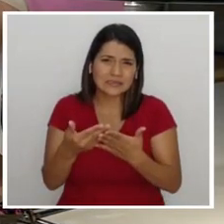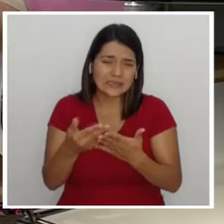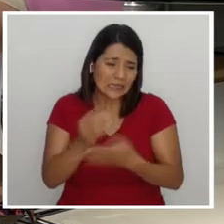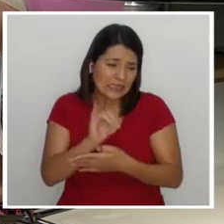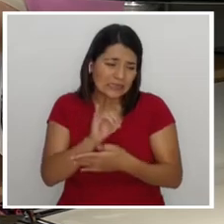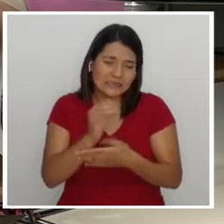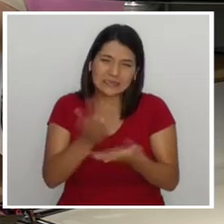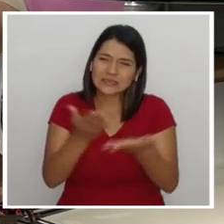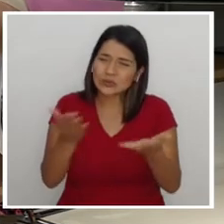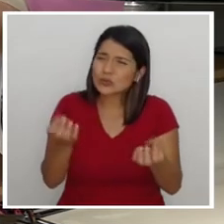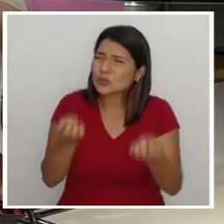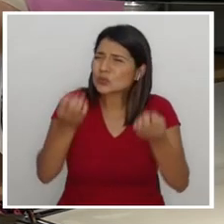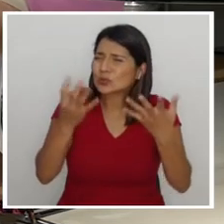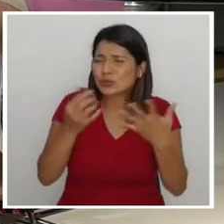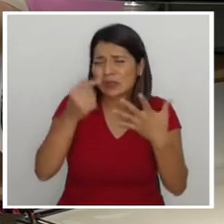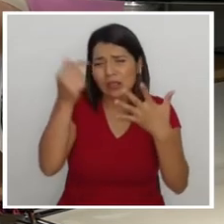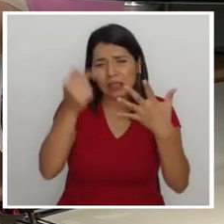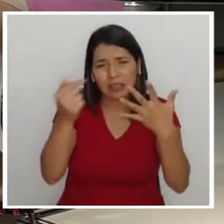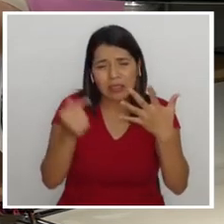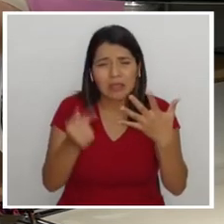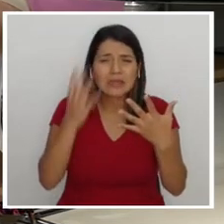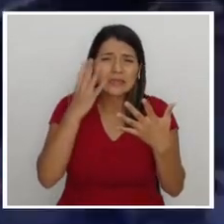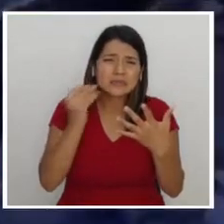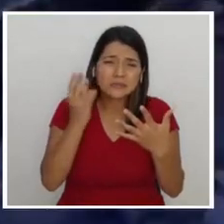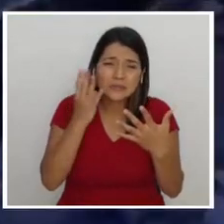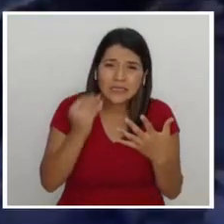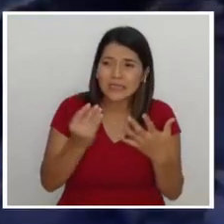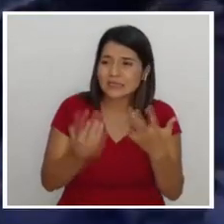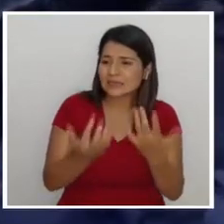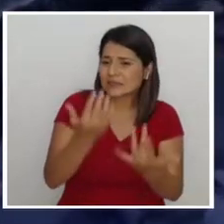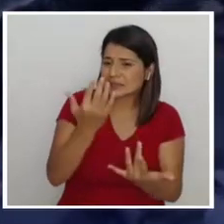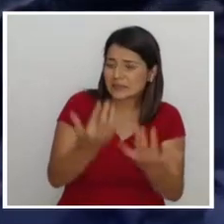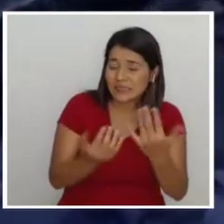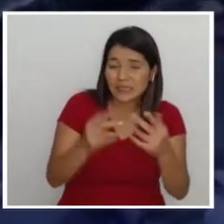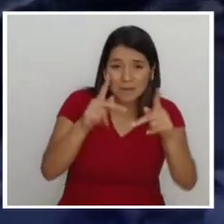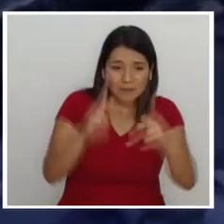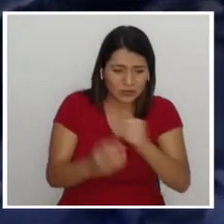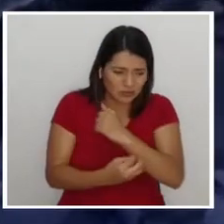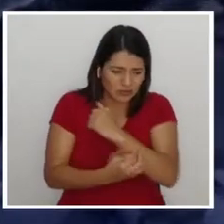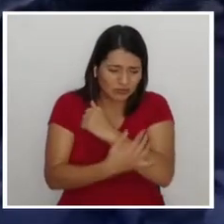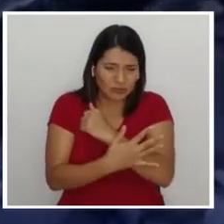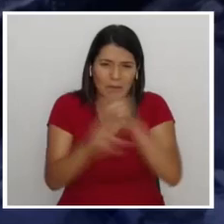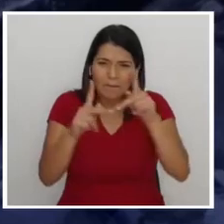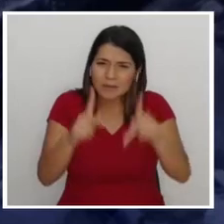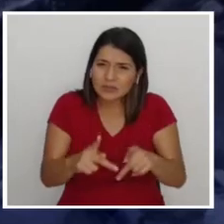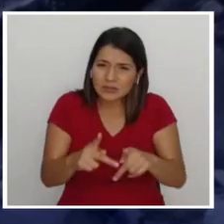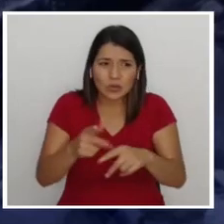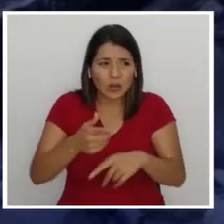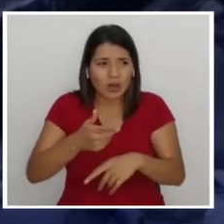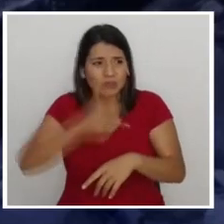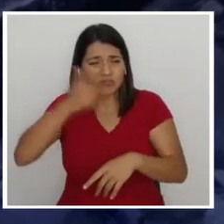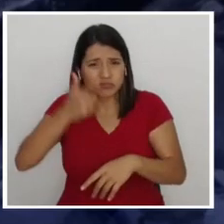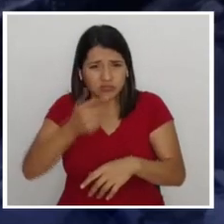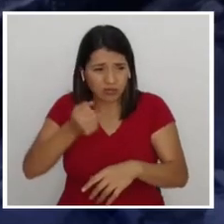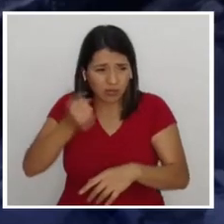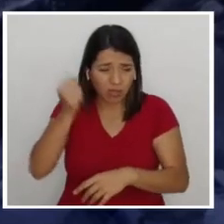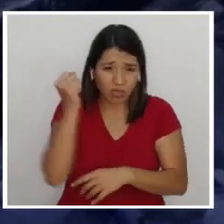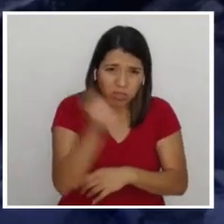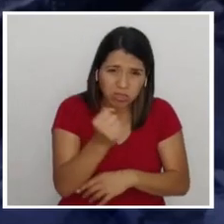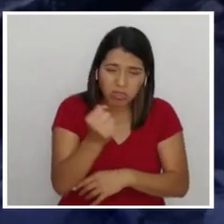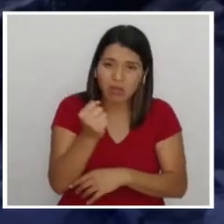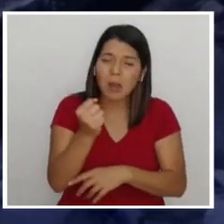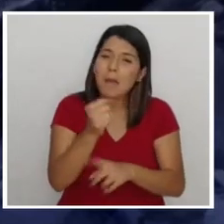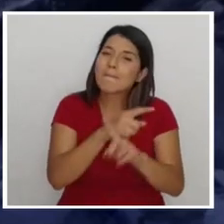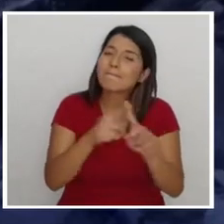experiencias, incendios, gente quemada, gente herida, gente apuñaleada, baleada, pero sobre todo